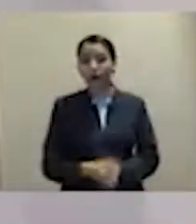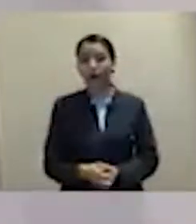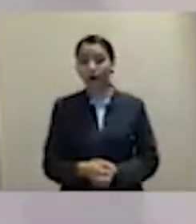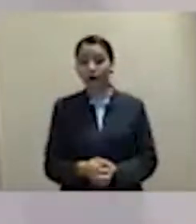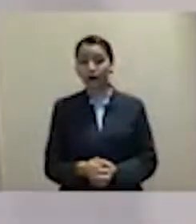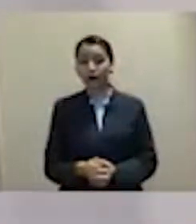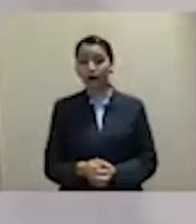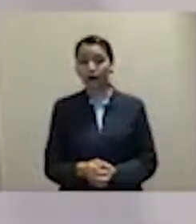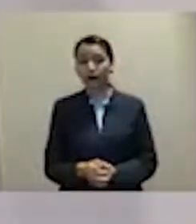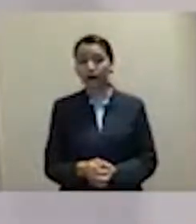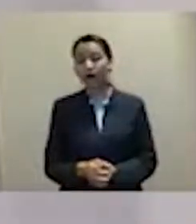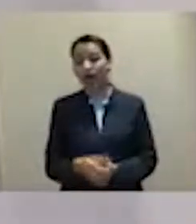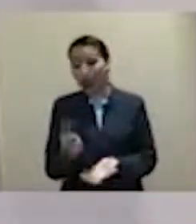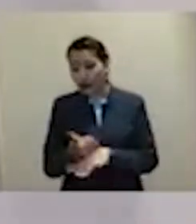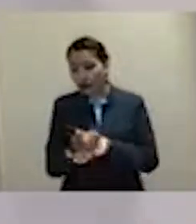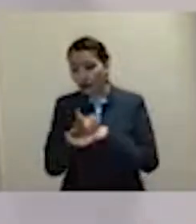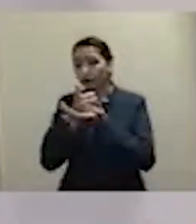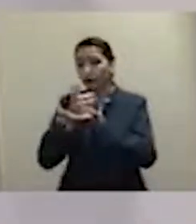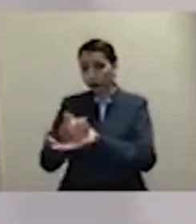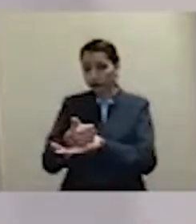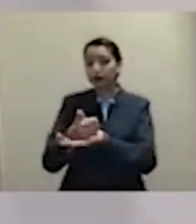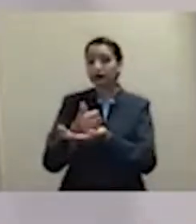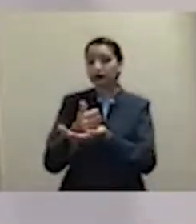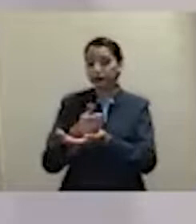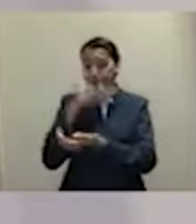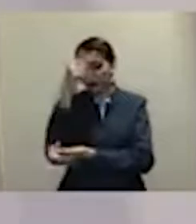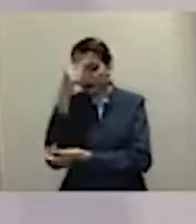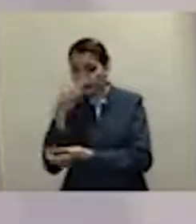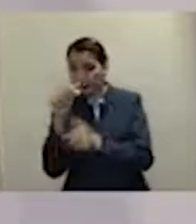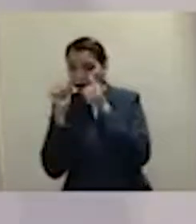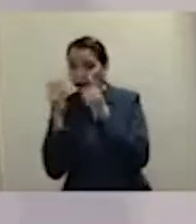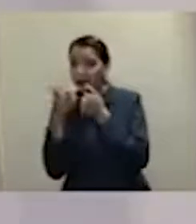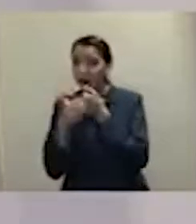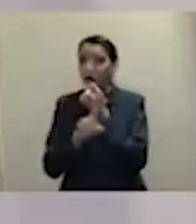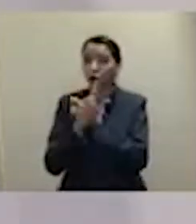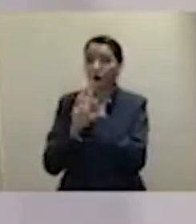que debemos atender de manera inmediata. Tengo reunión con